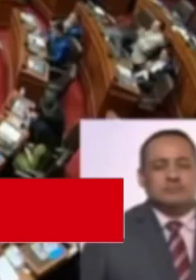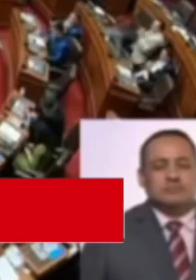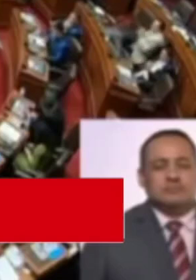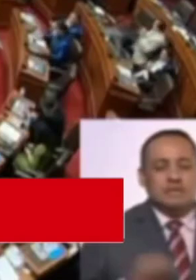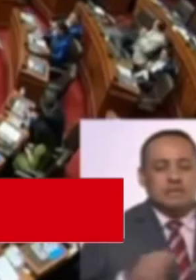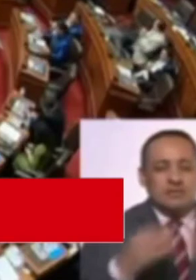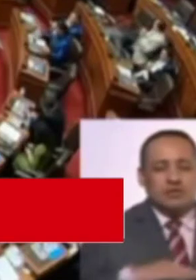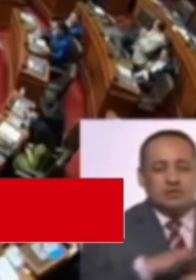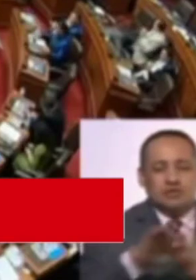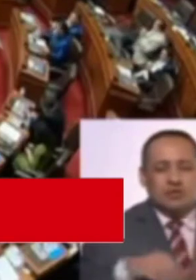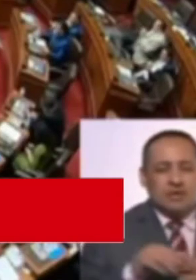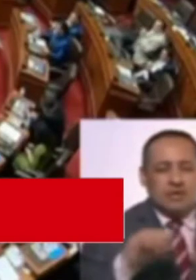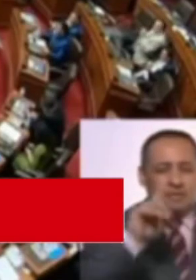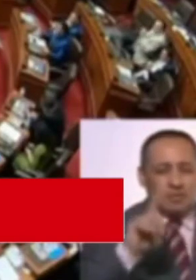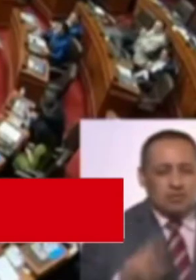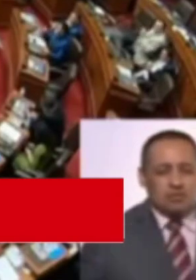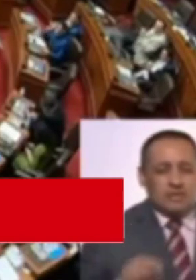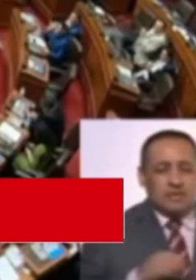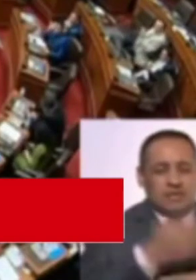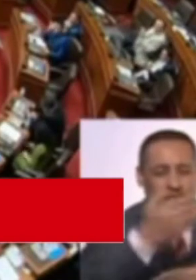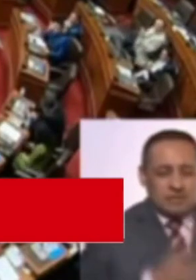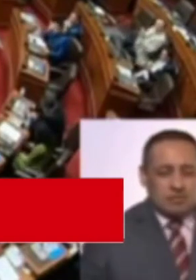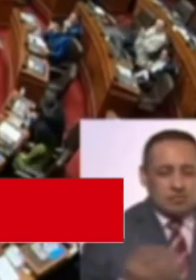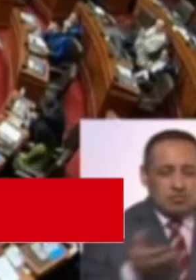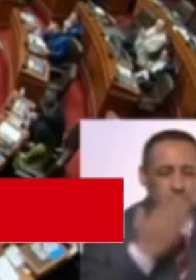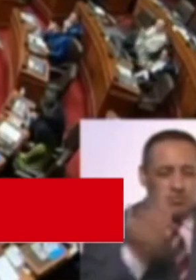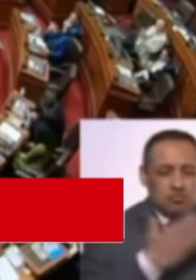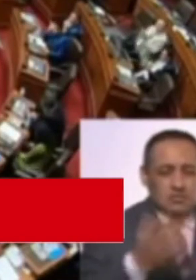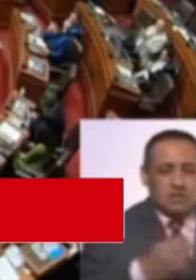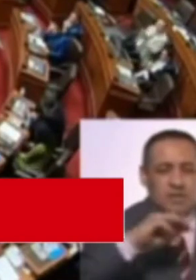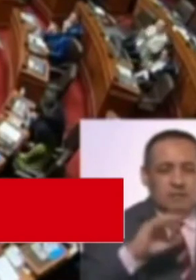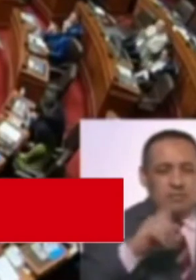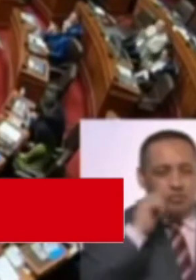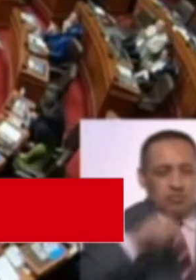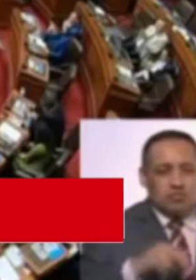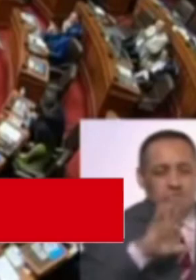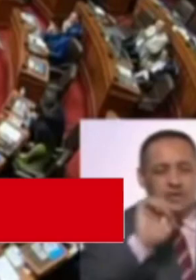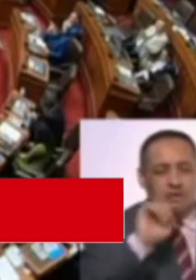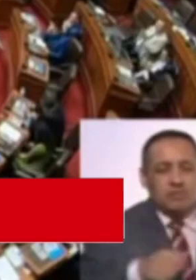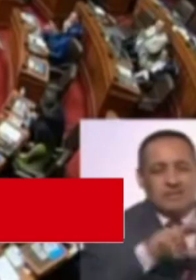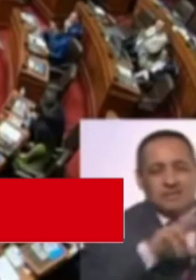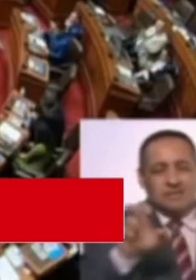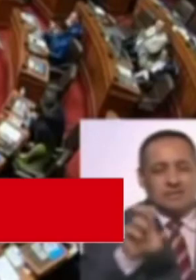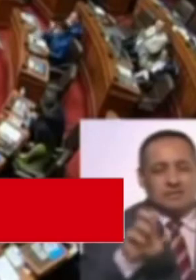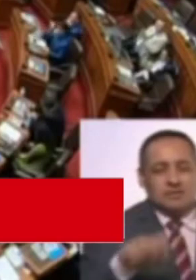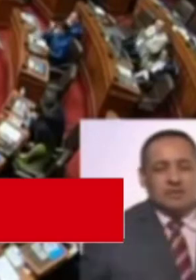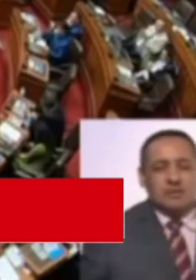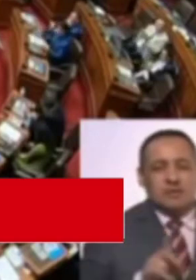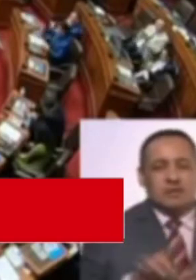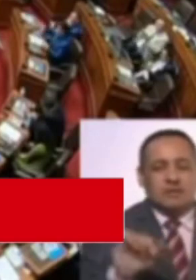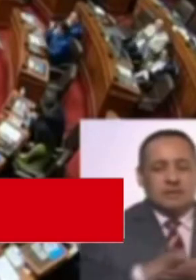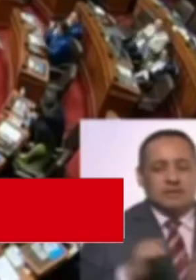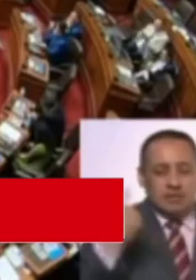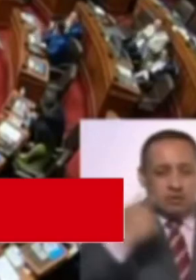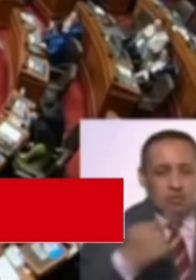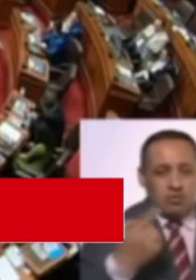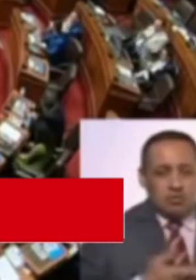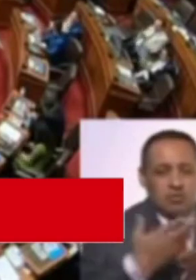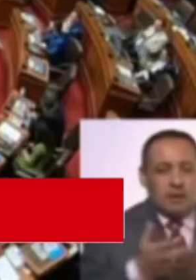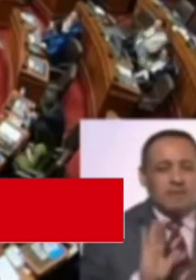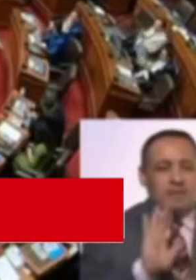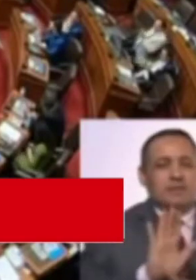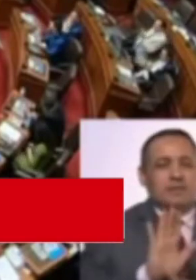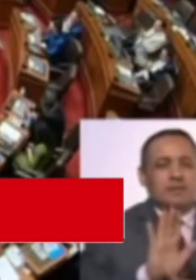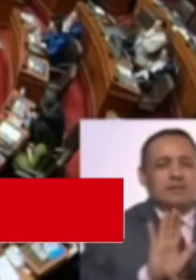congresista Silvana Robles de Perú libre encaró fuertemente al ministro de defensa y le dijo que él estaba blindado